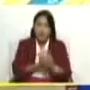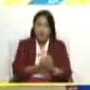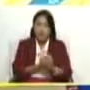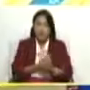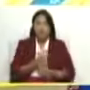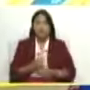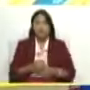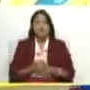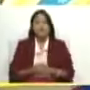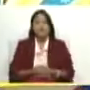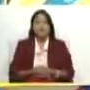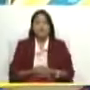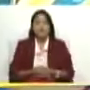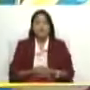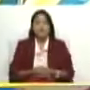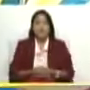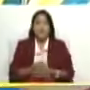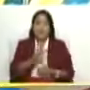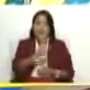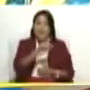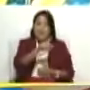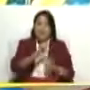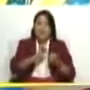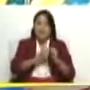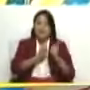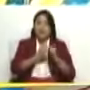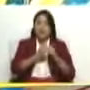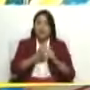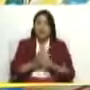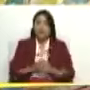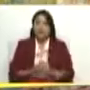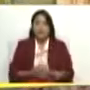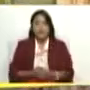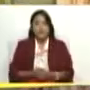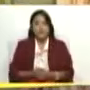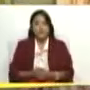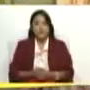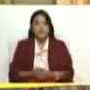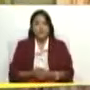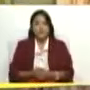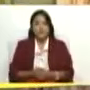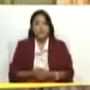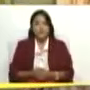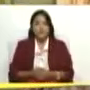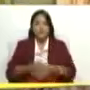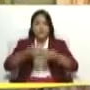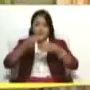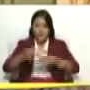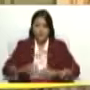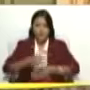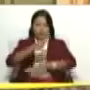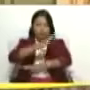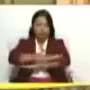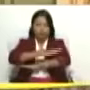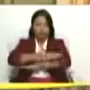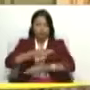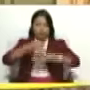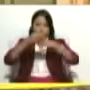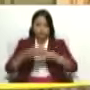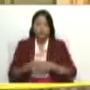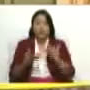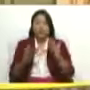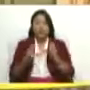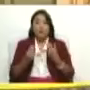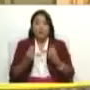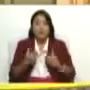pasión por el deporte y amerita también mucha disciplina mucha dedicación